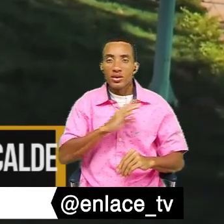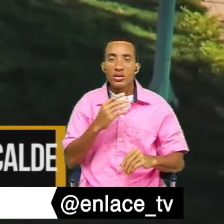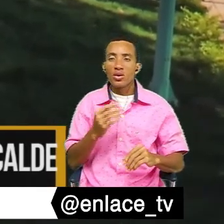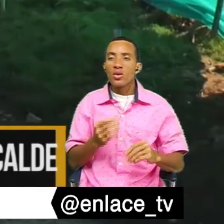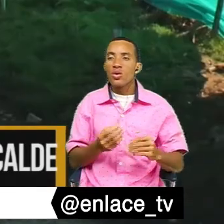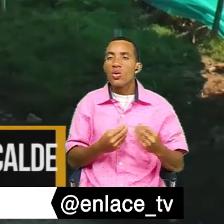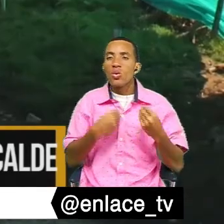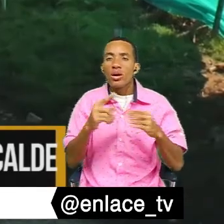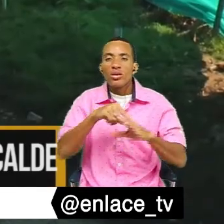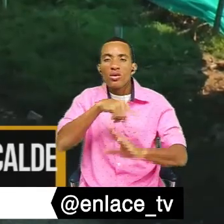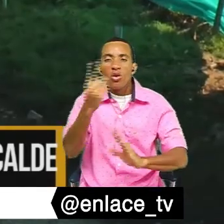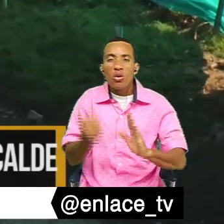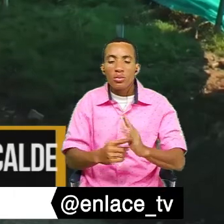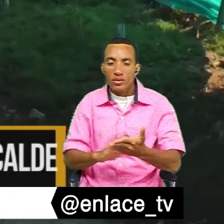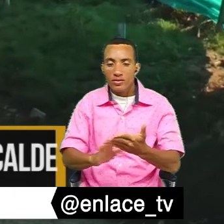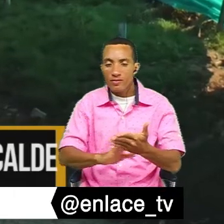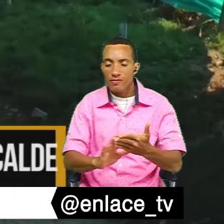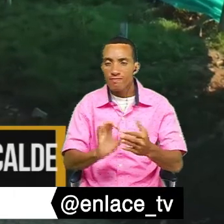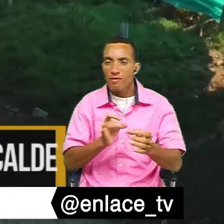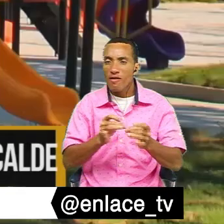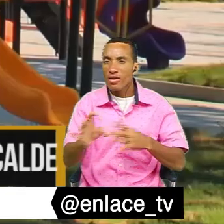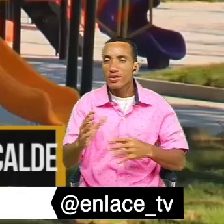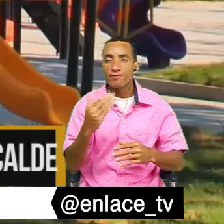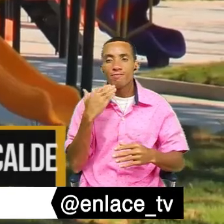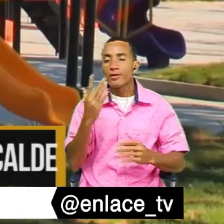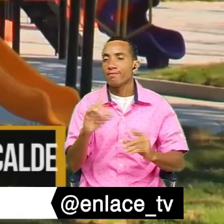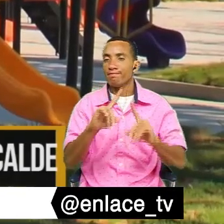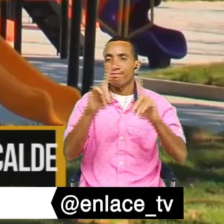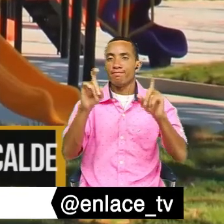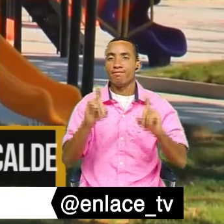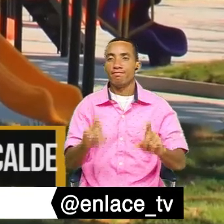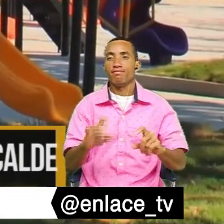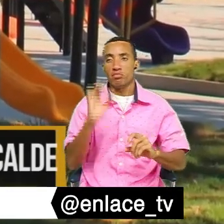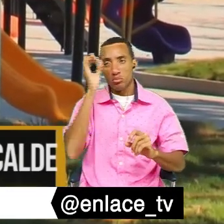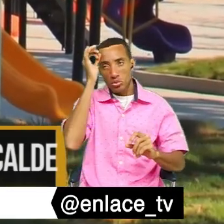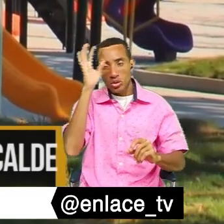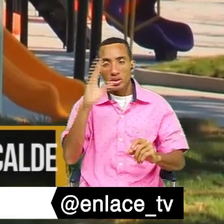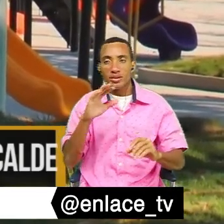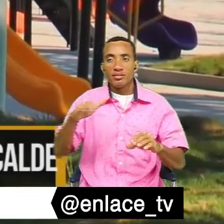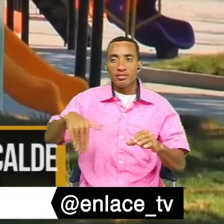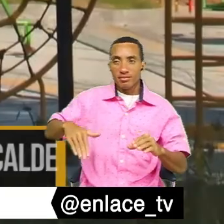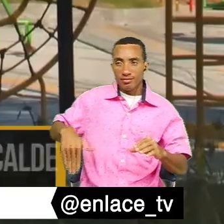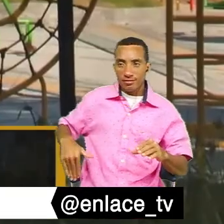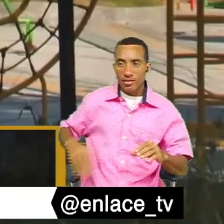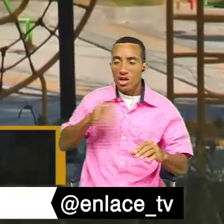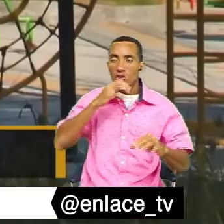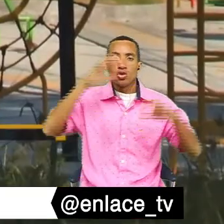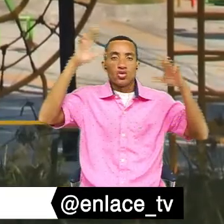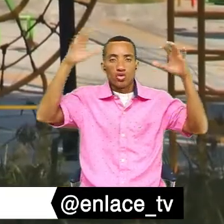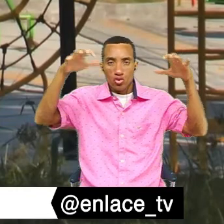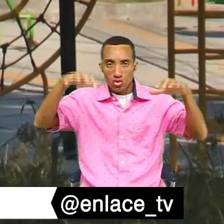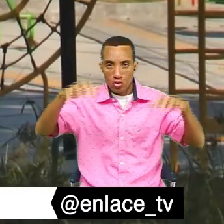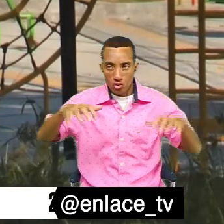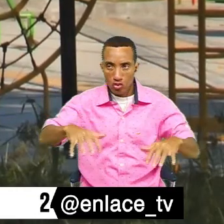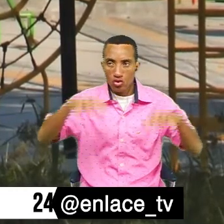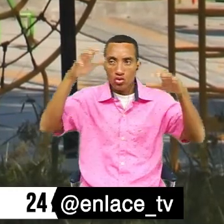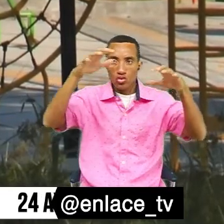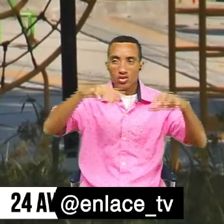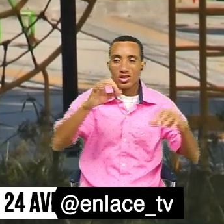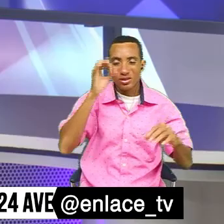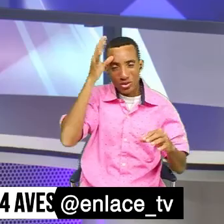obra que realiza la Secretaría de Infraestructura, teniendo en cuenta que estas se podrían atrasar por la época de lluvias que se avecinan en esta zona del